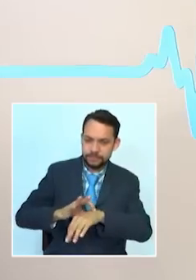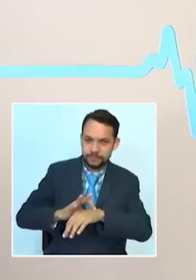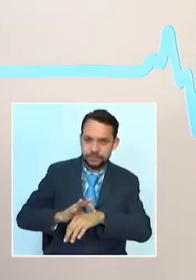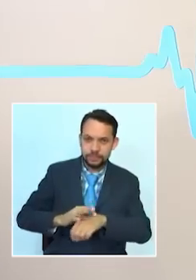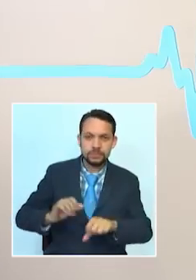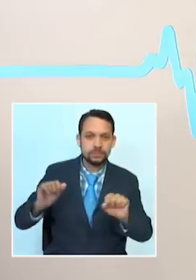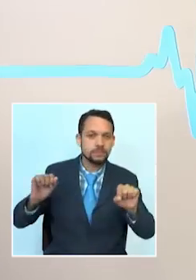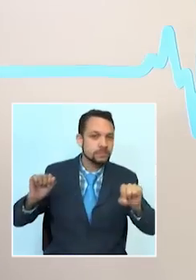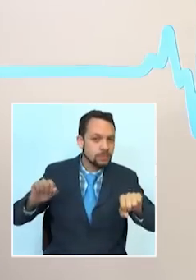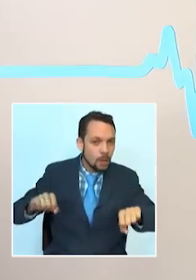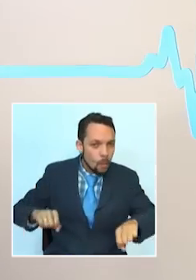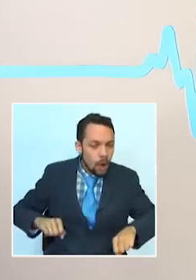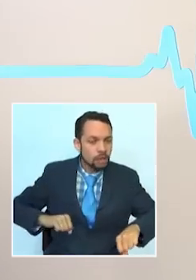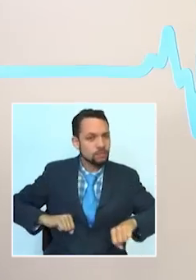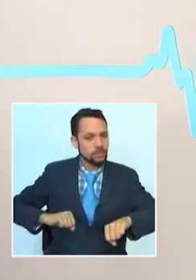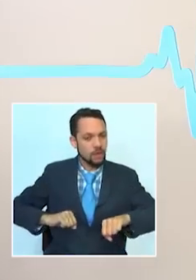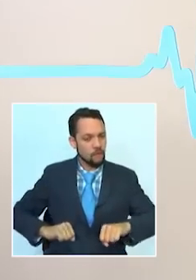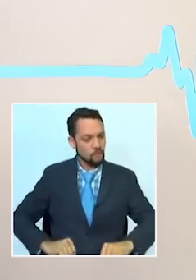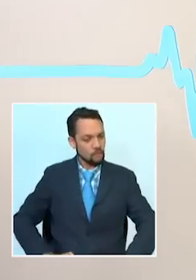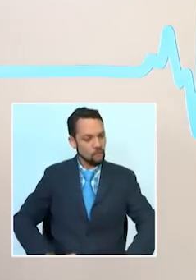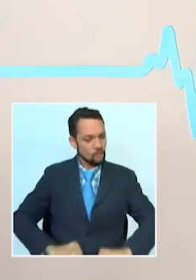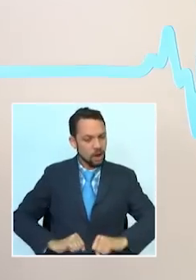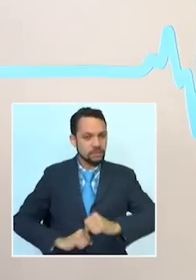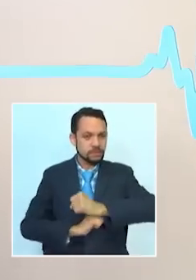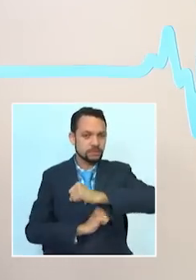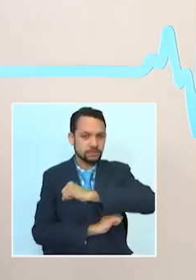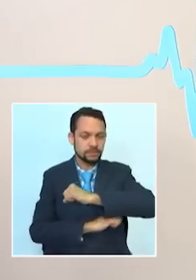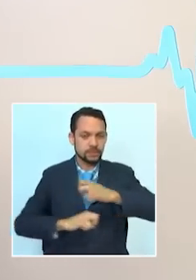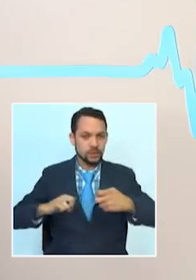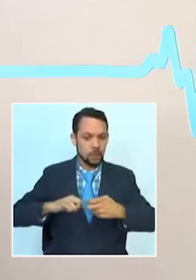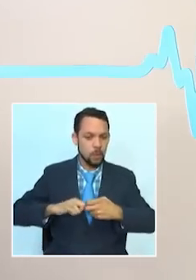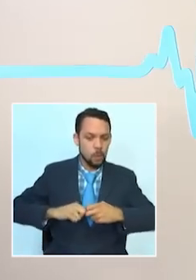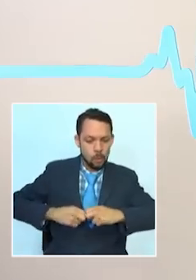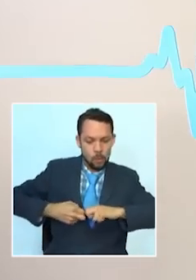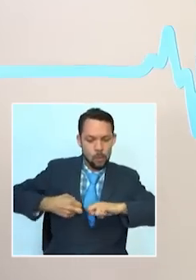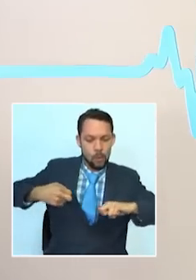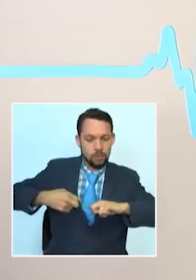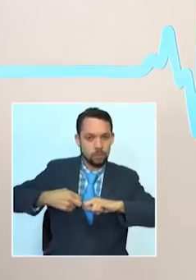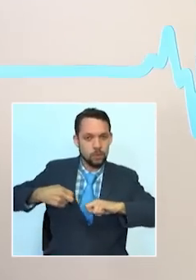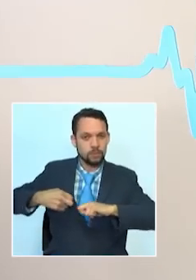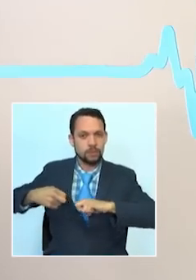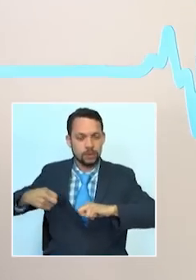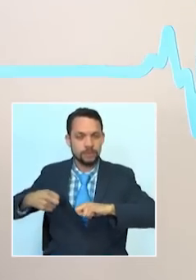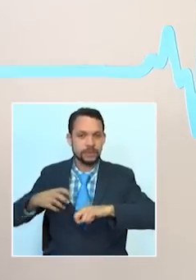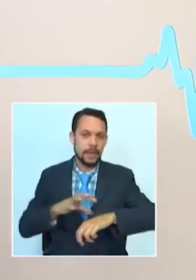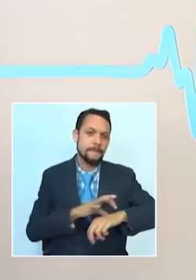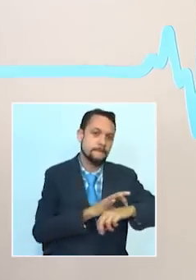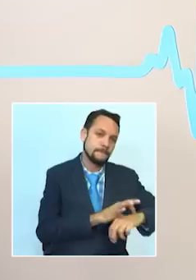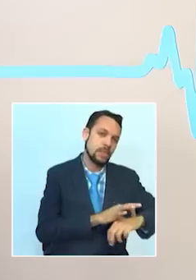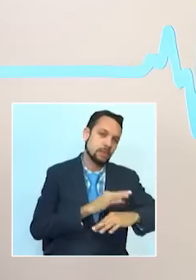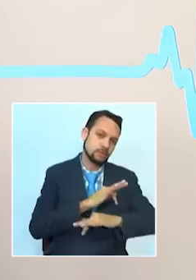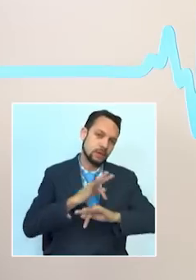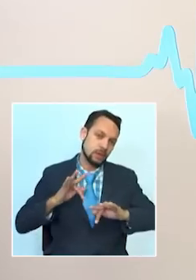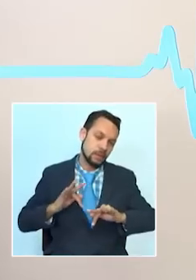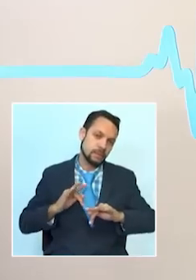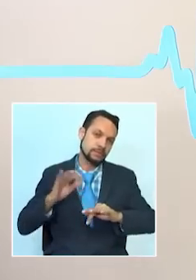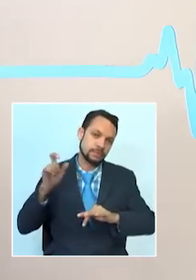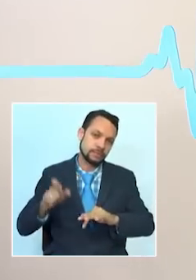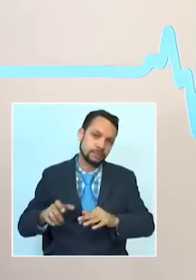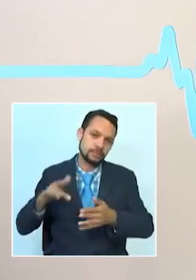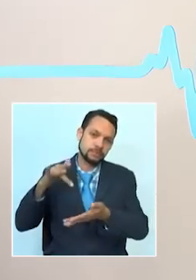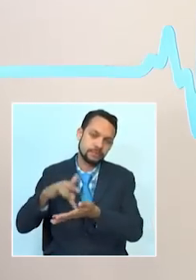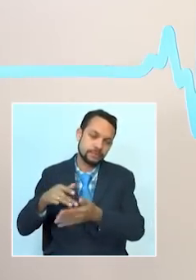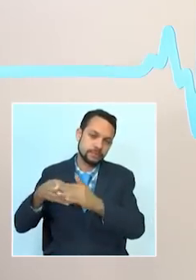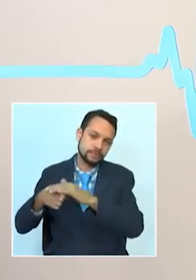puedo empezar a hacer para fortalecer los músculos pélvicos que eso ya lo puede trabajar directamente con su fisioterapeuta eh trabajar